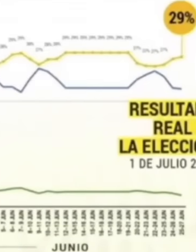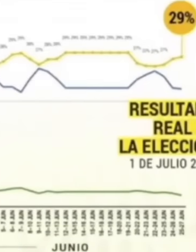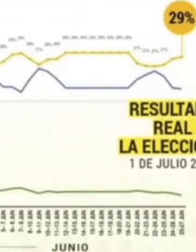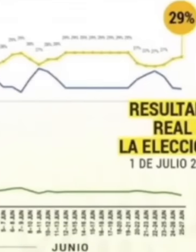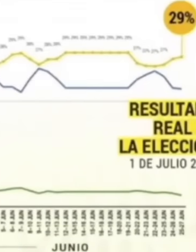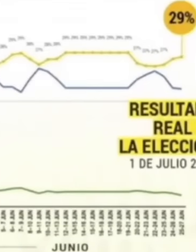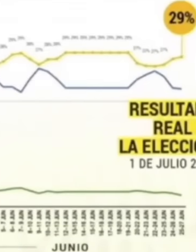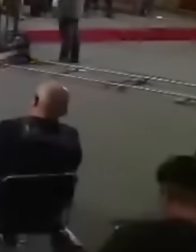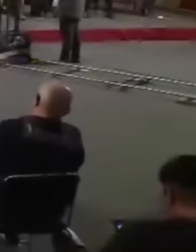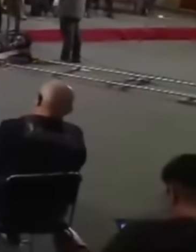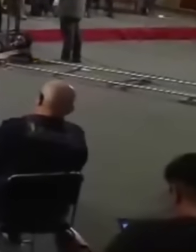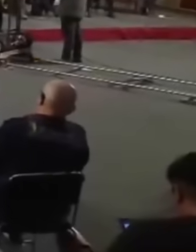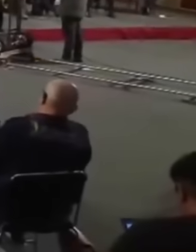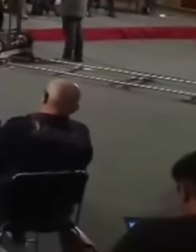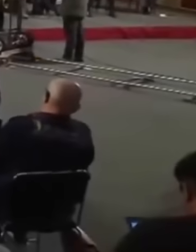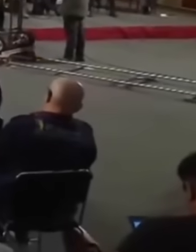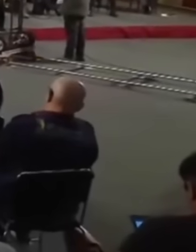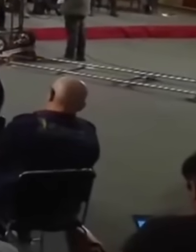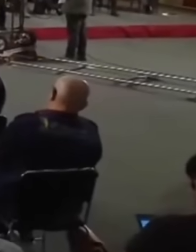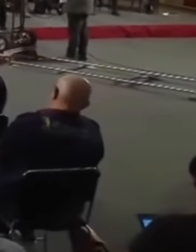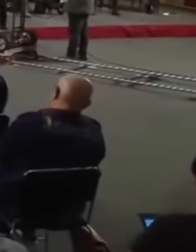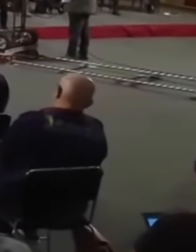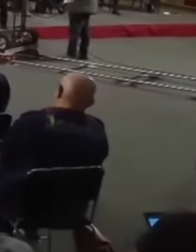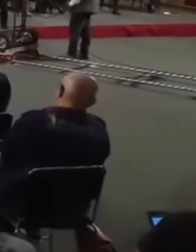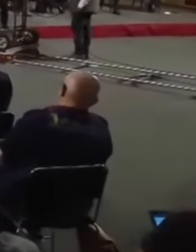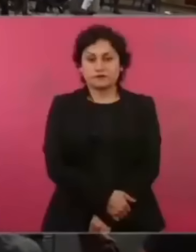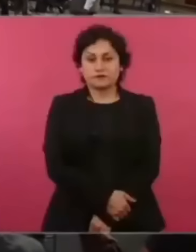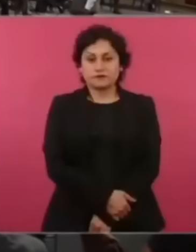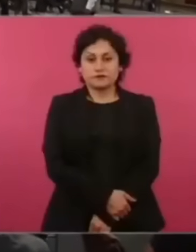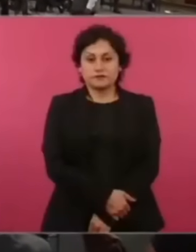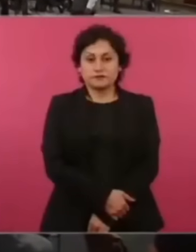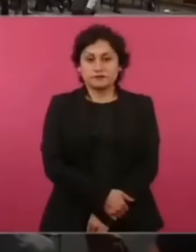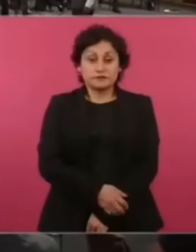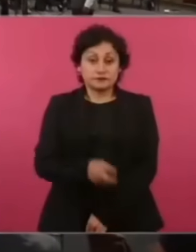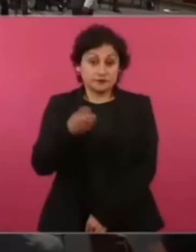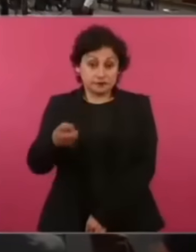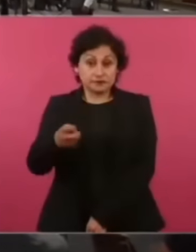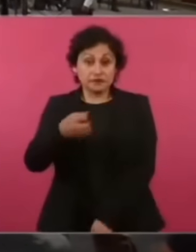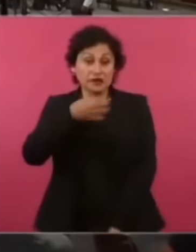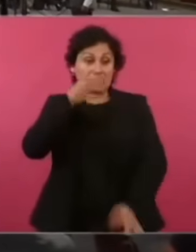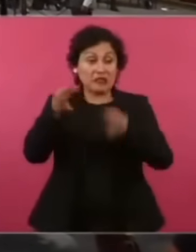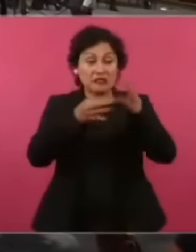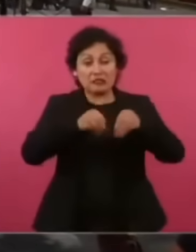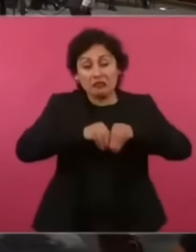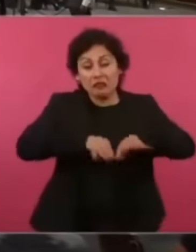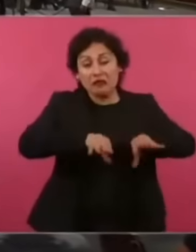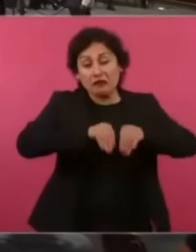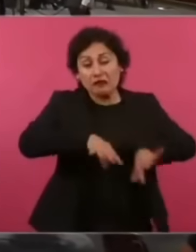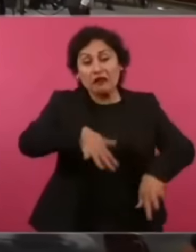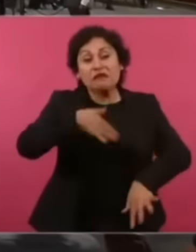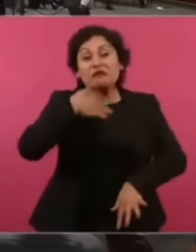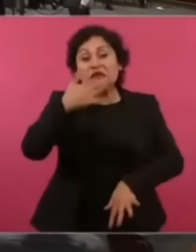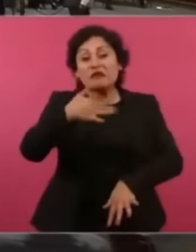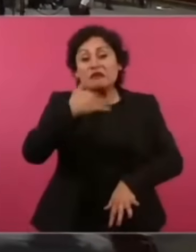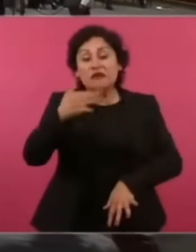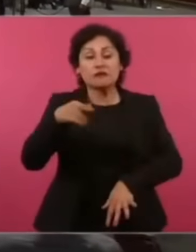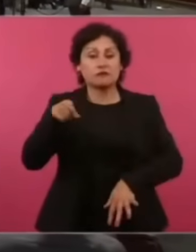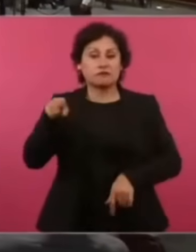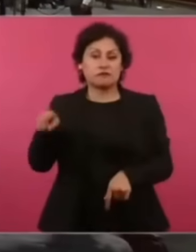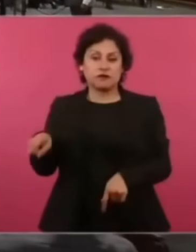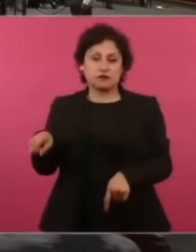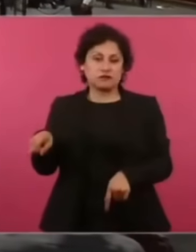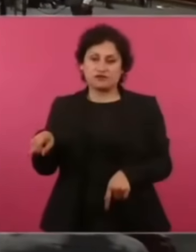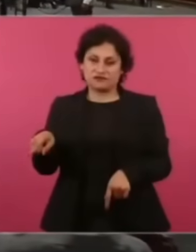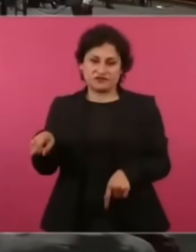porque no les alcanzó la propaganda, la guerra sucia, utilizaron muchísimo